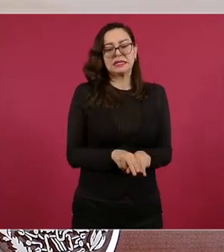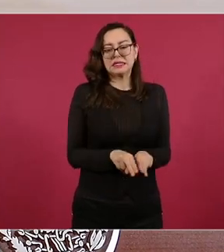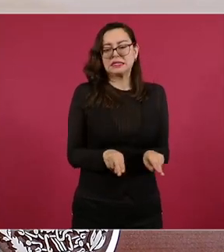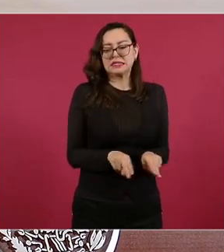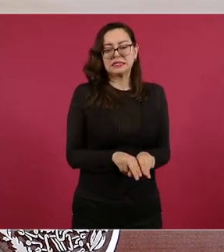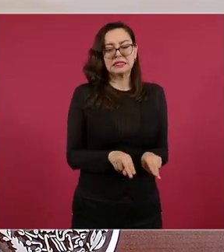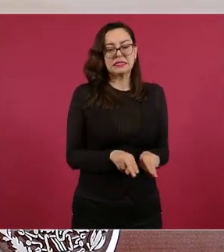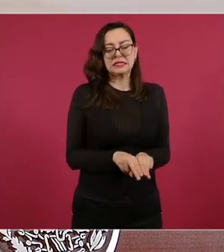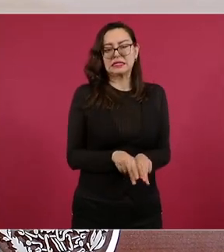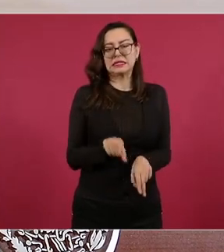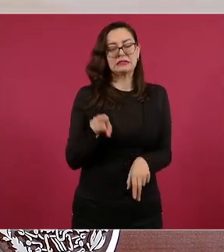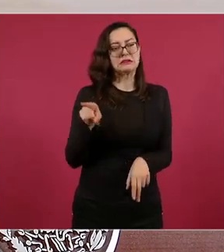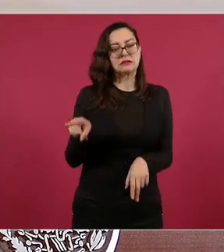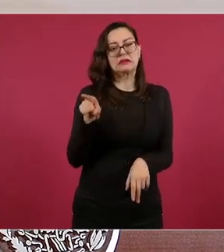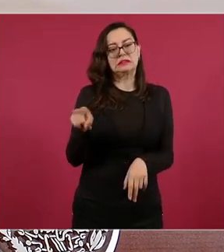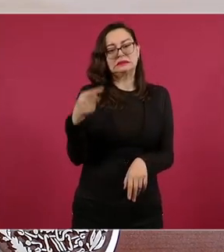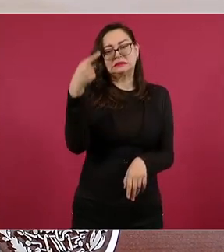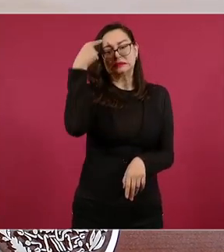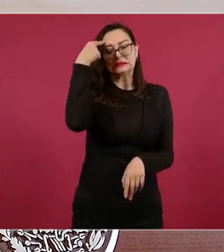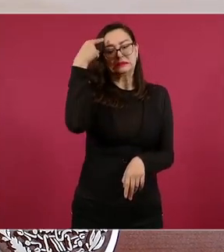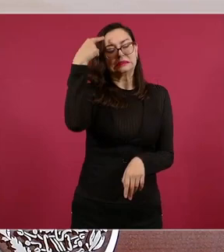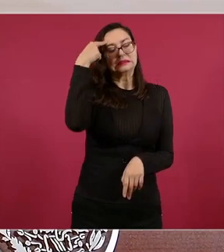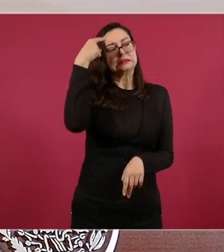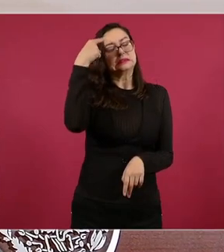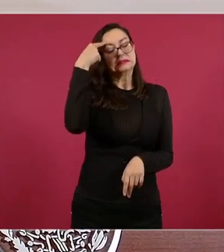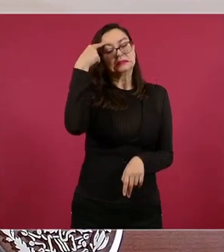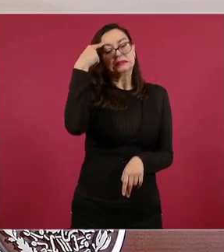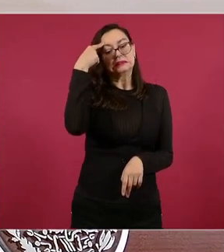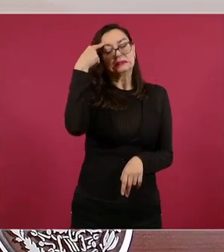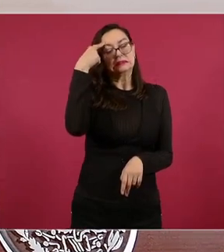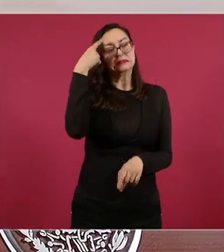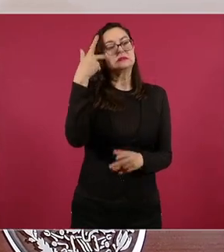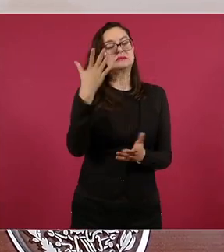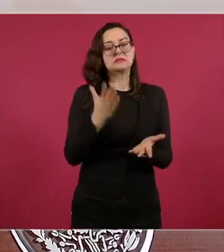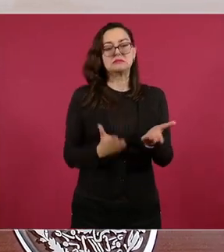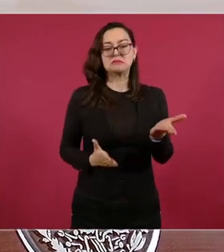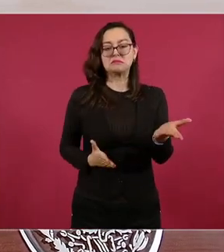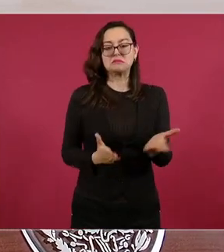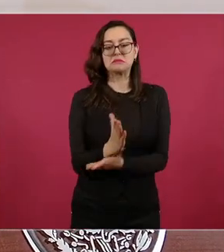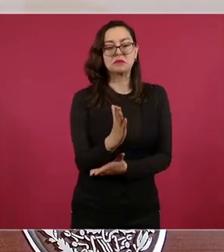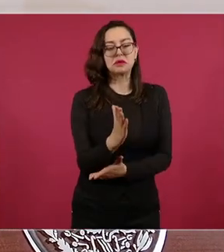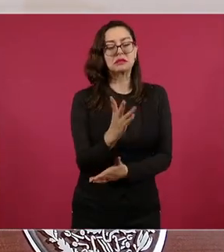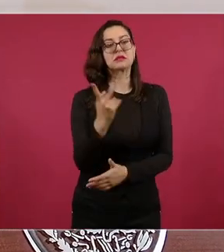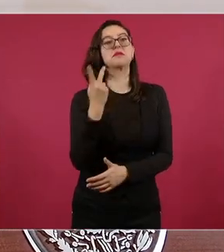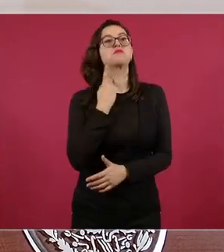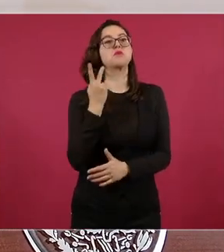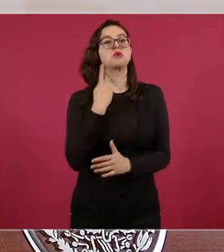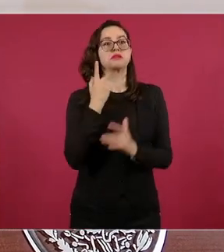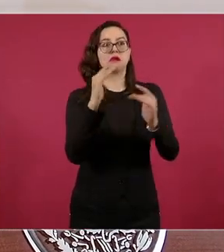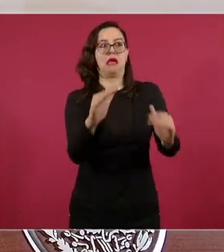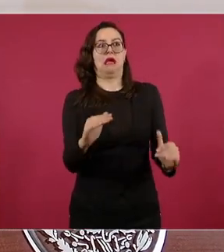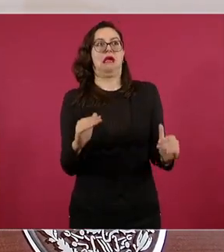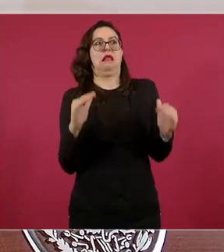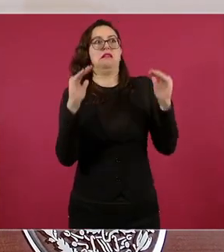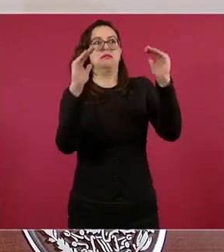se le había metido en la cabeza involucrarse en la alta política,